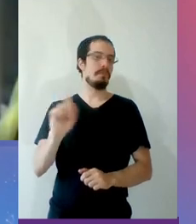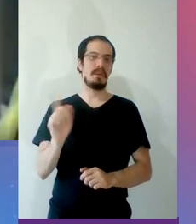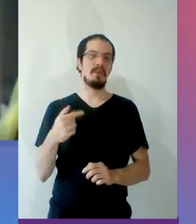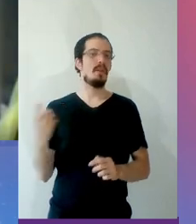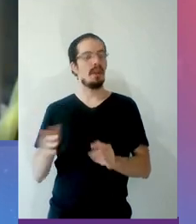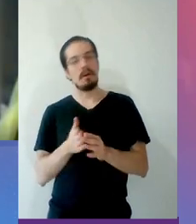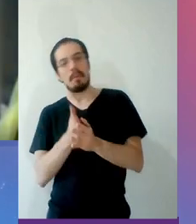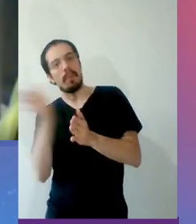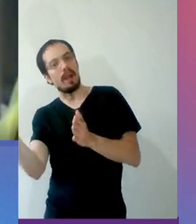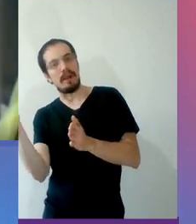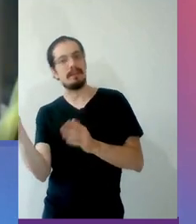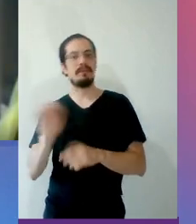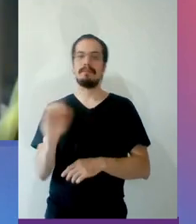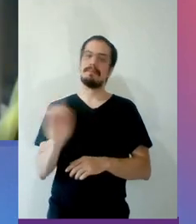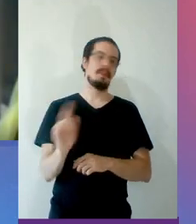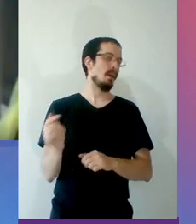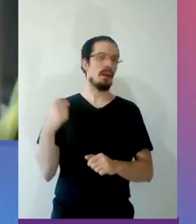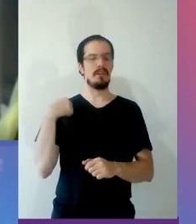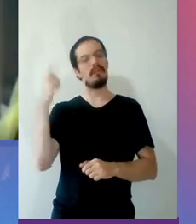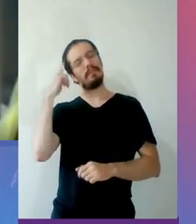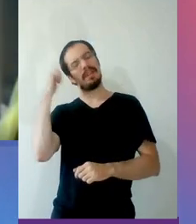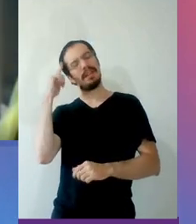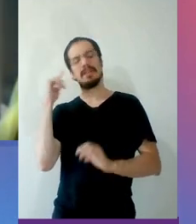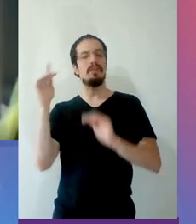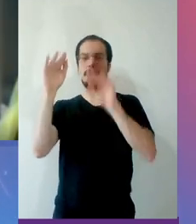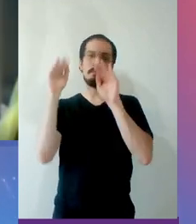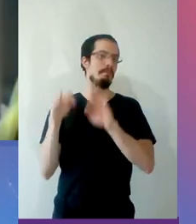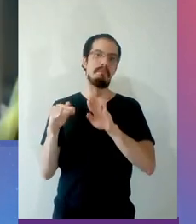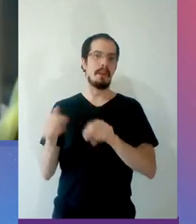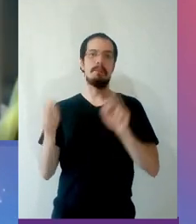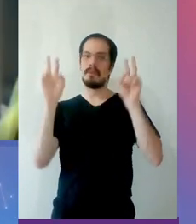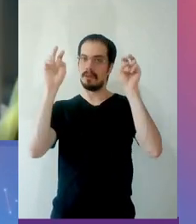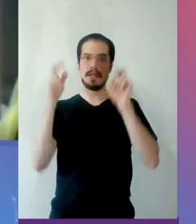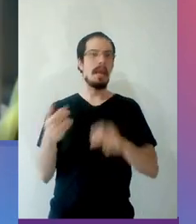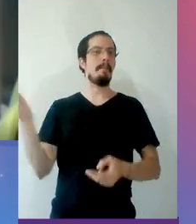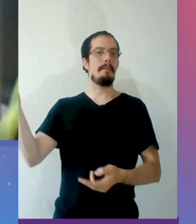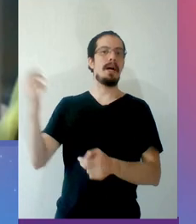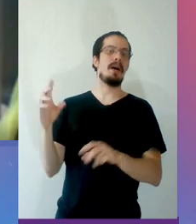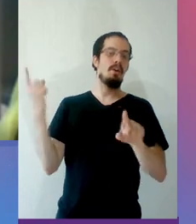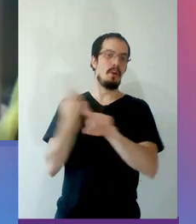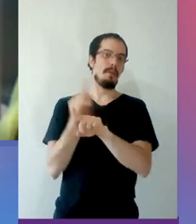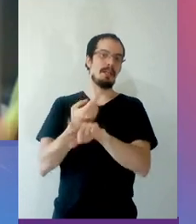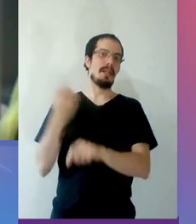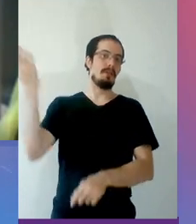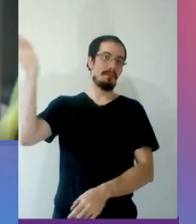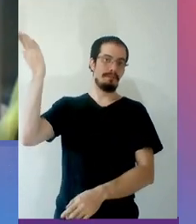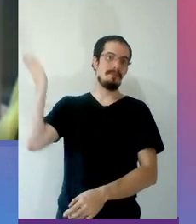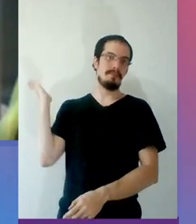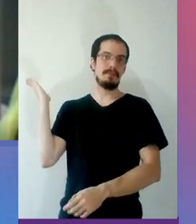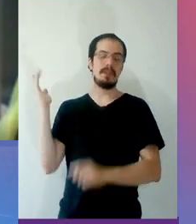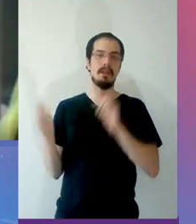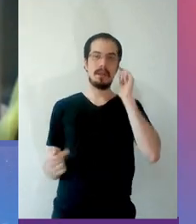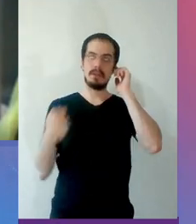hablaron Elia y Verónica. Primero yo iba a empezar hablando